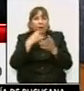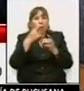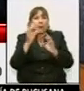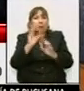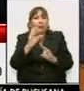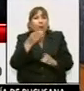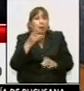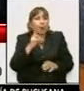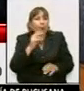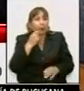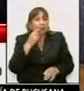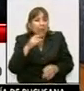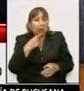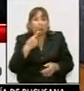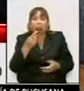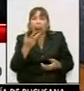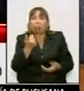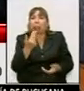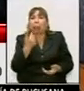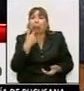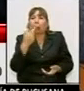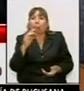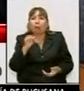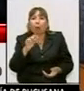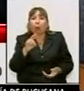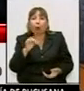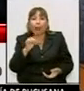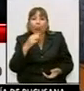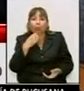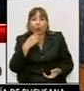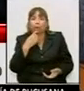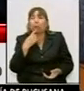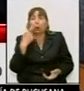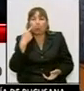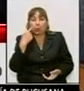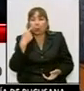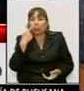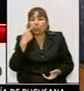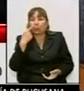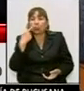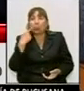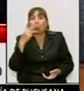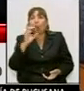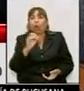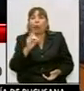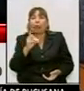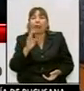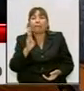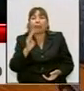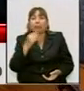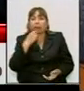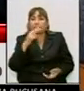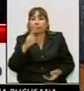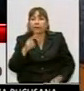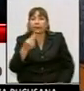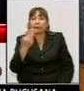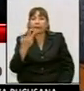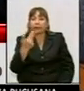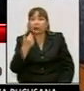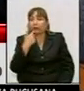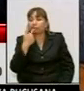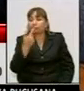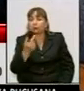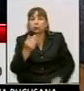Chavit, en abril de 2013, Moreno se reunió con ejecutivos de Odebrecht. El 20 de julio del 2013, las